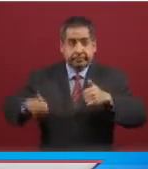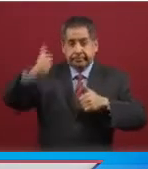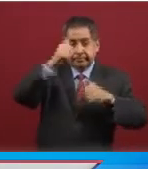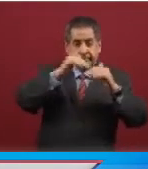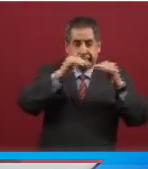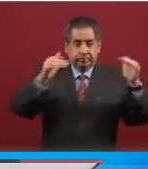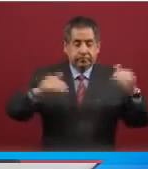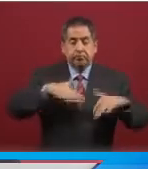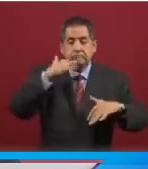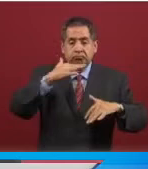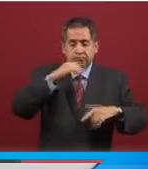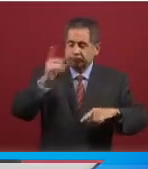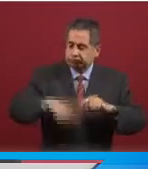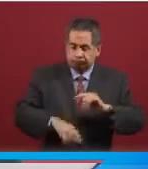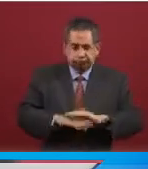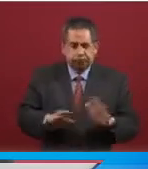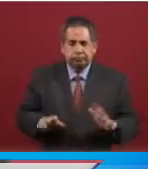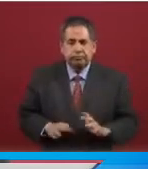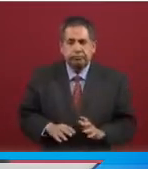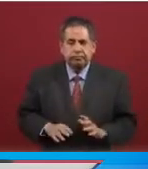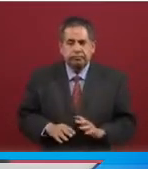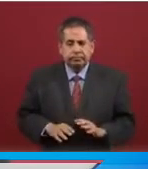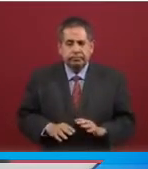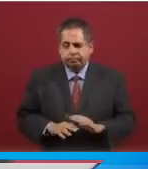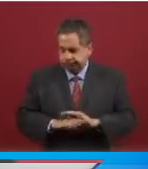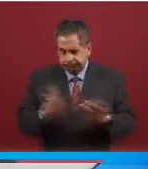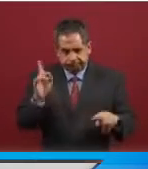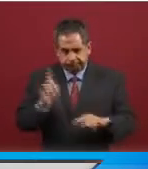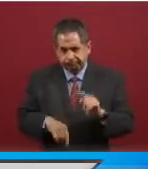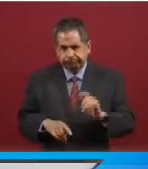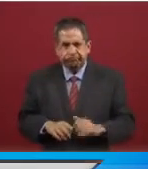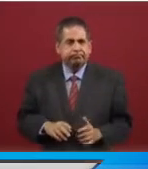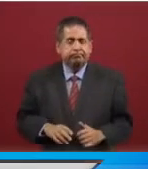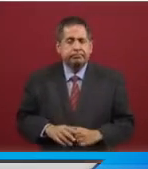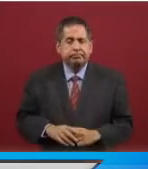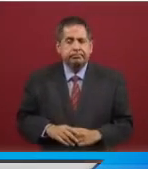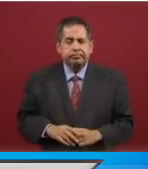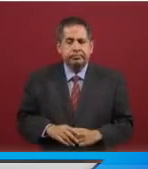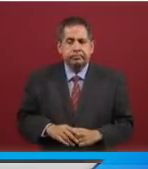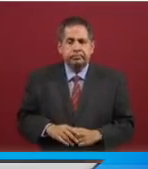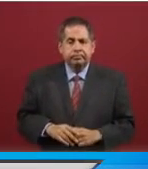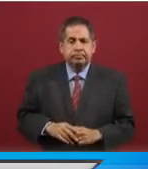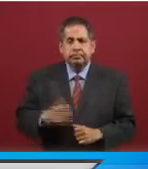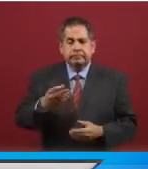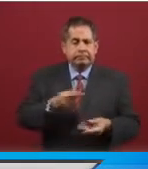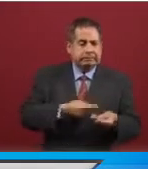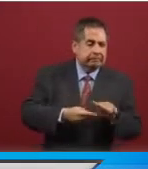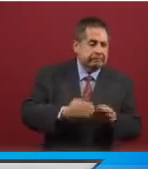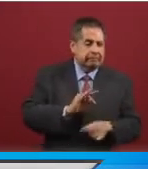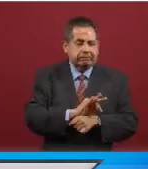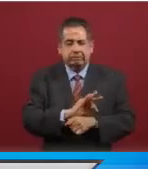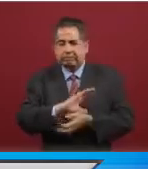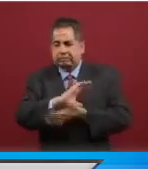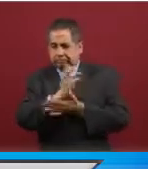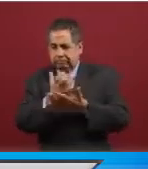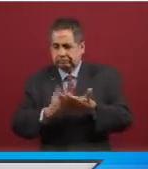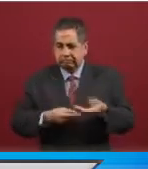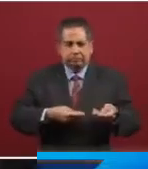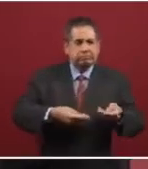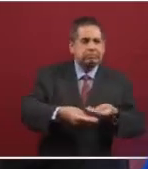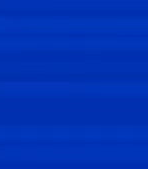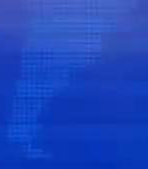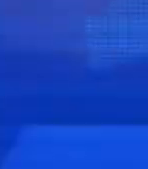periodo neoliberal de quebrarlo. La dirección de Pemex ya tiene control de Pemex Internacional y ya se revisan los contratos de estas